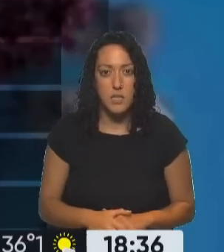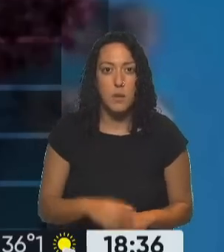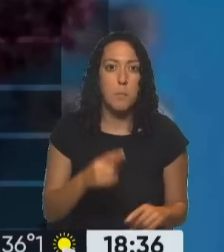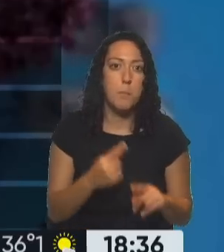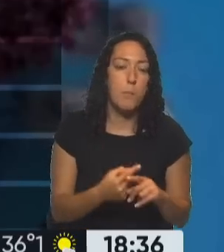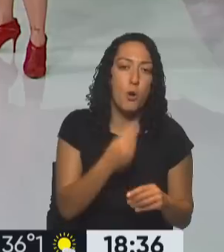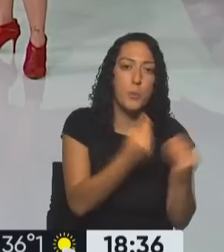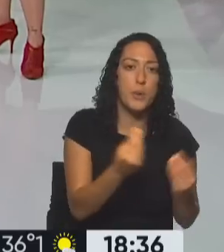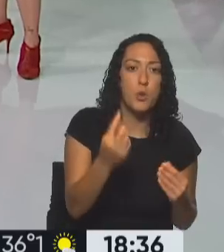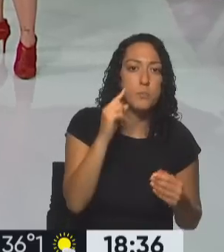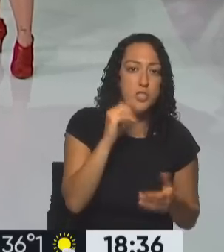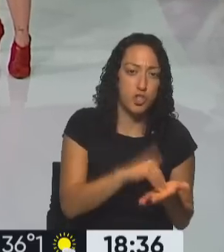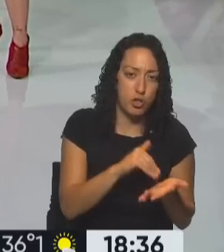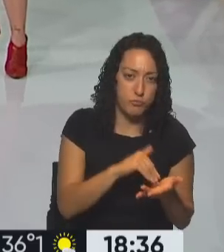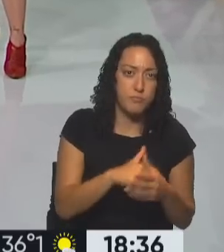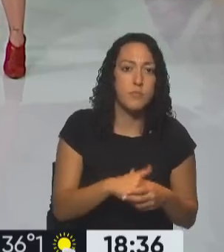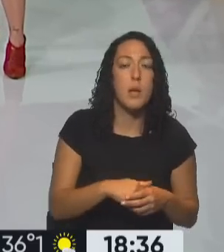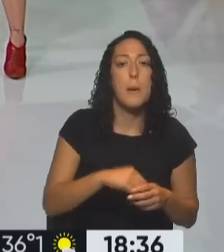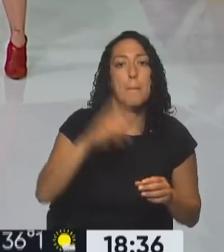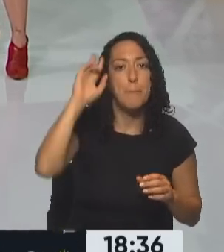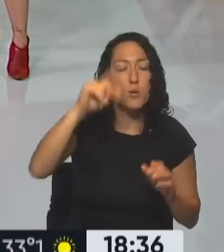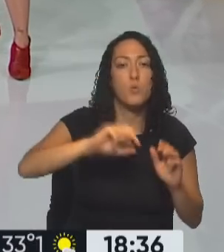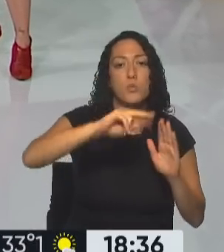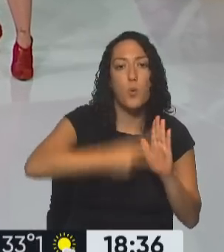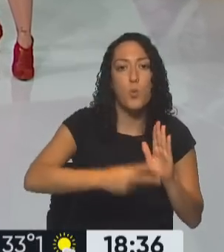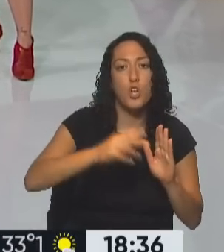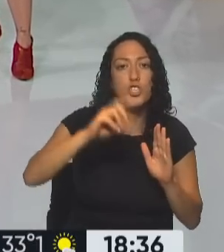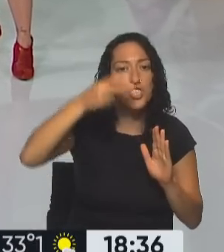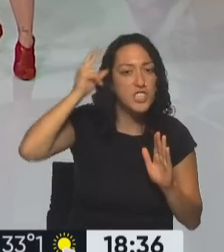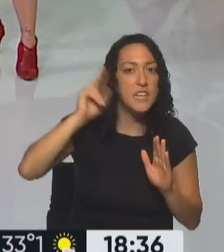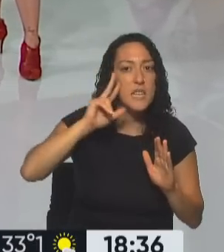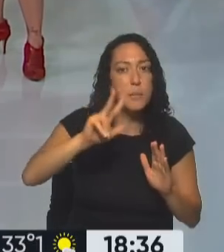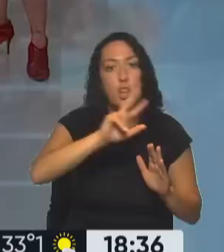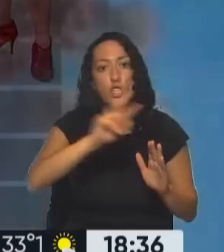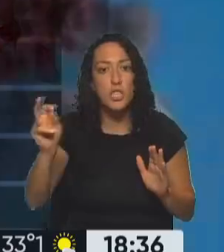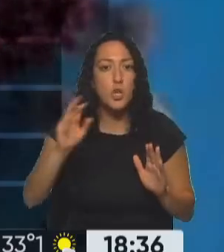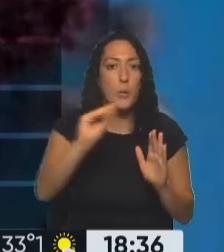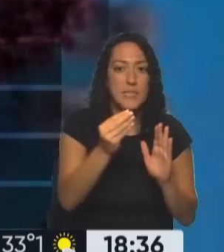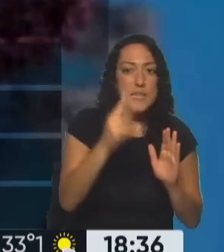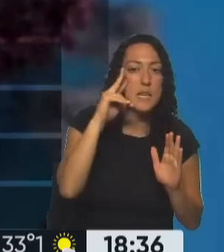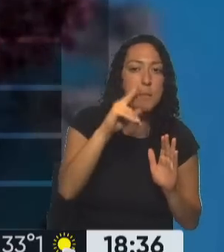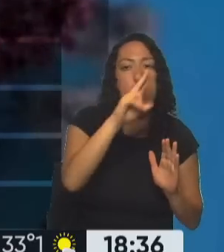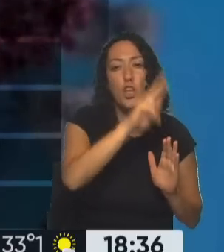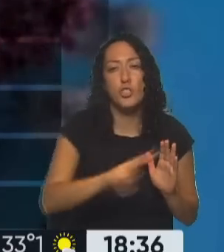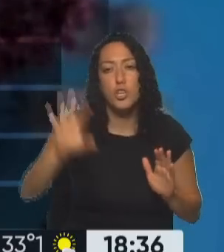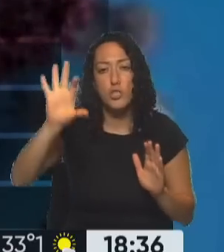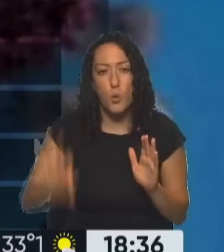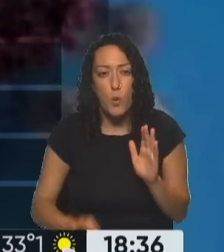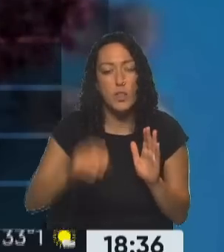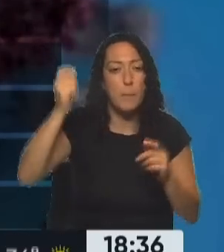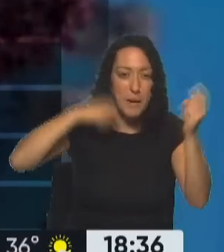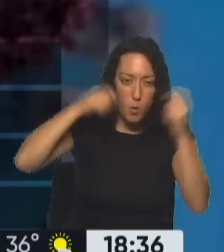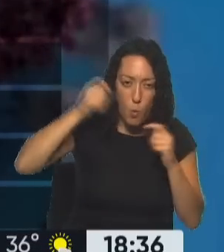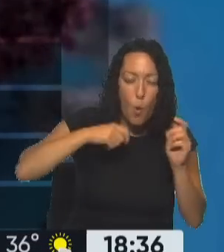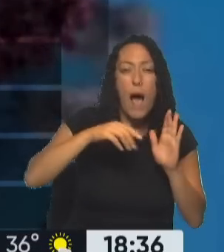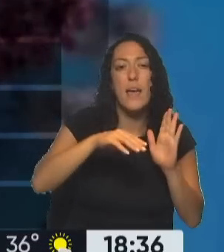habitantes, es Perú. Le sigue Chile con 3.200, Brasil con otros 3.250 más o menos, Paraguay